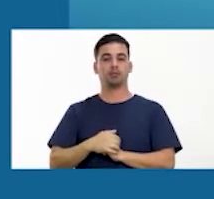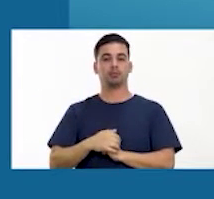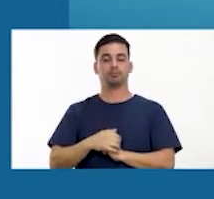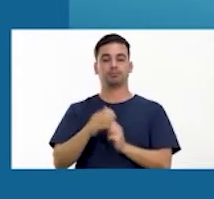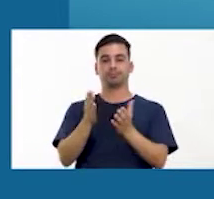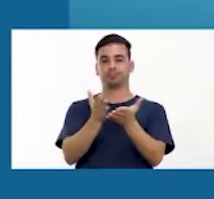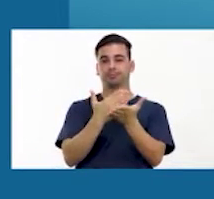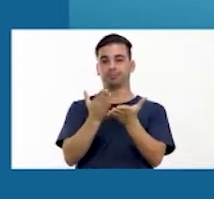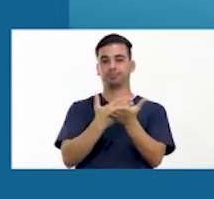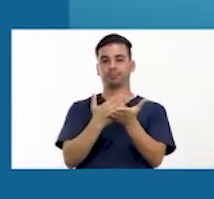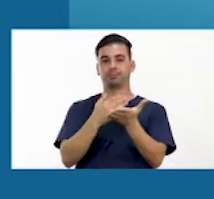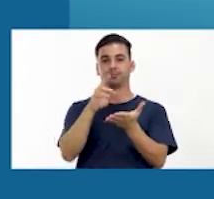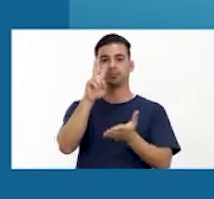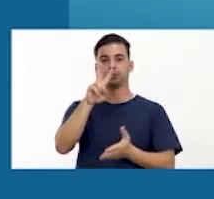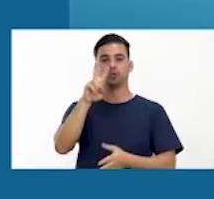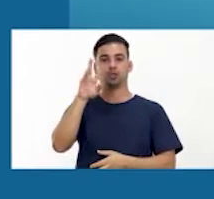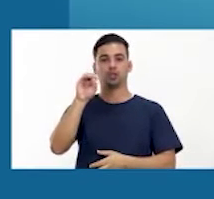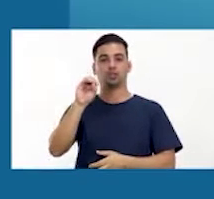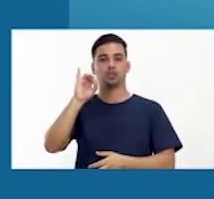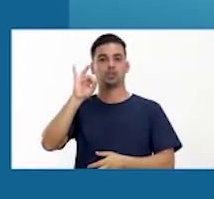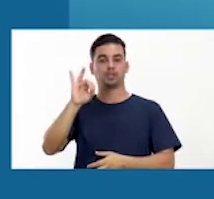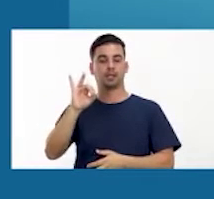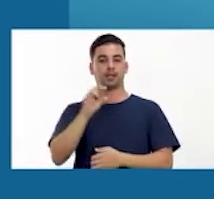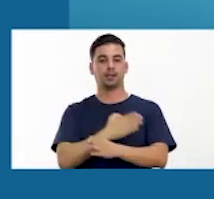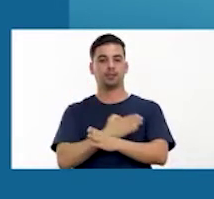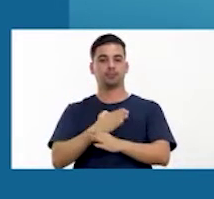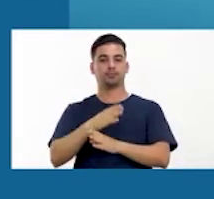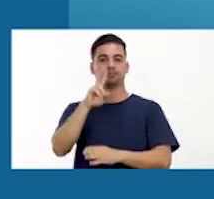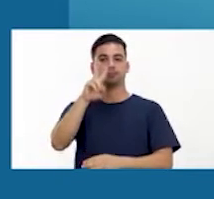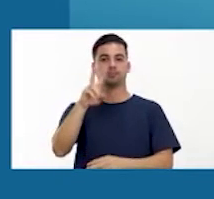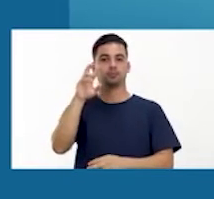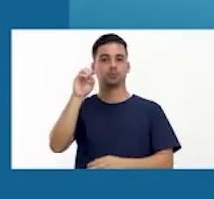207 a la 211 del libro de texto.